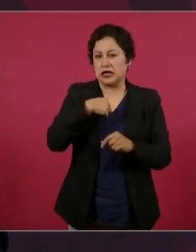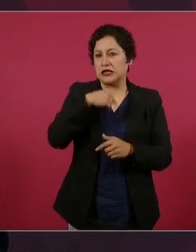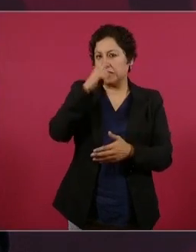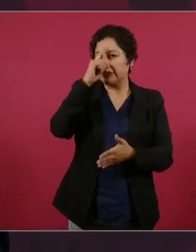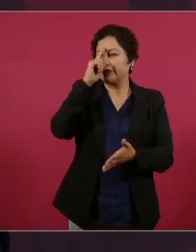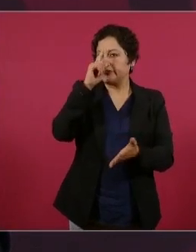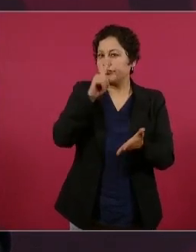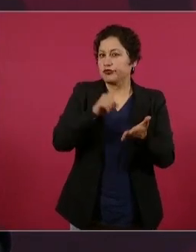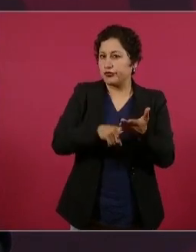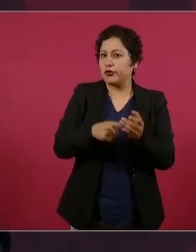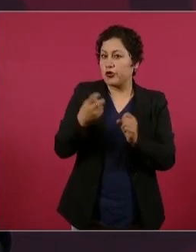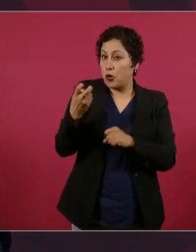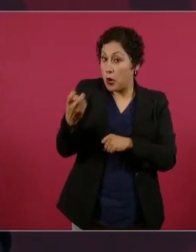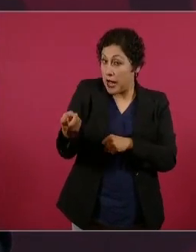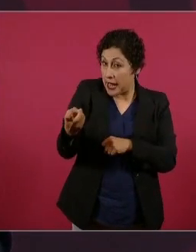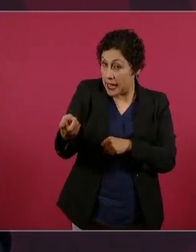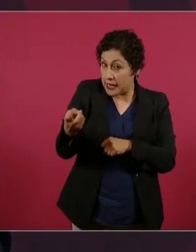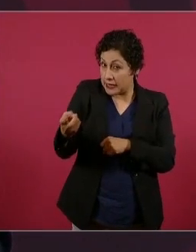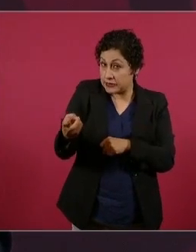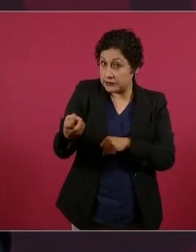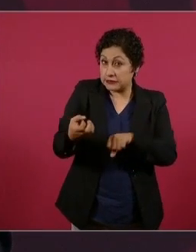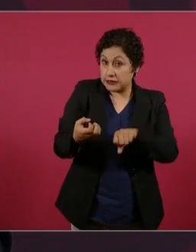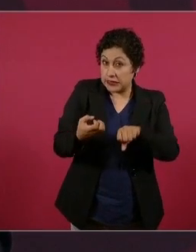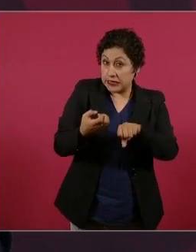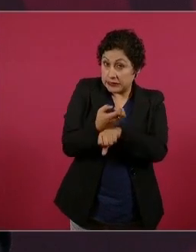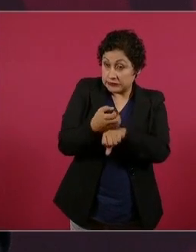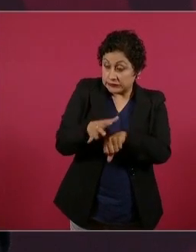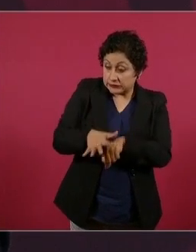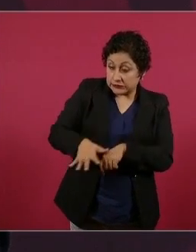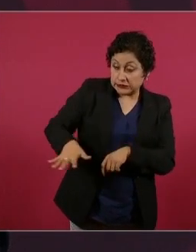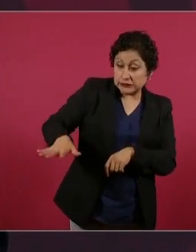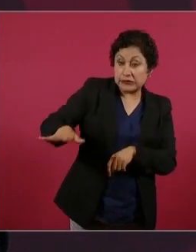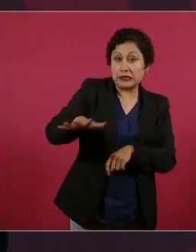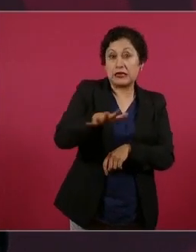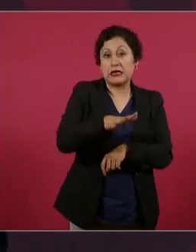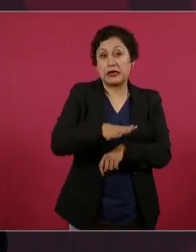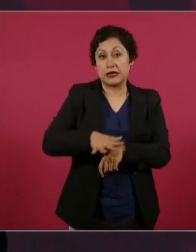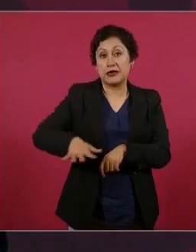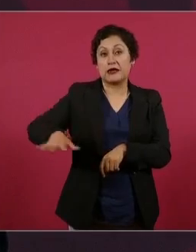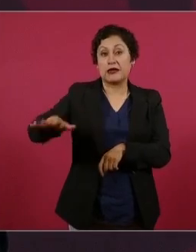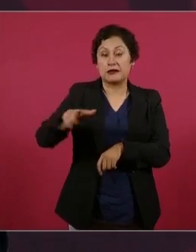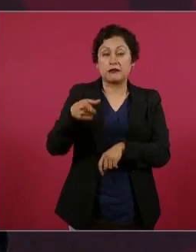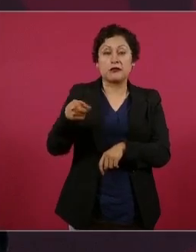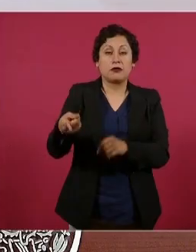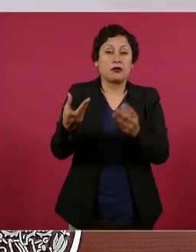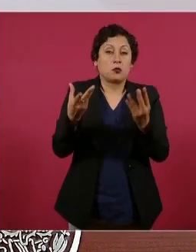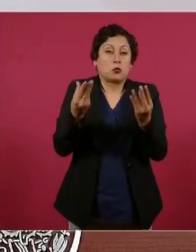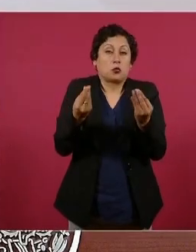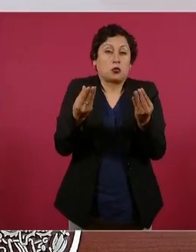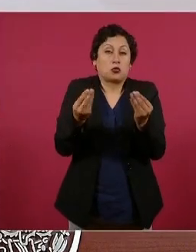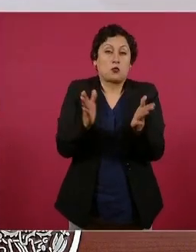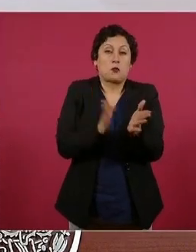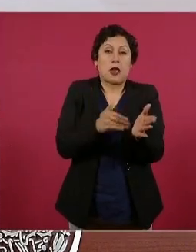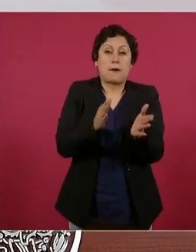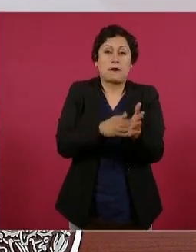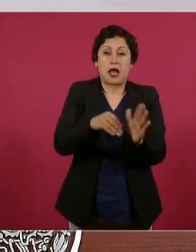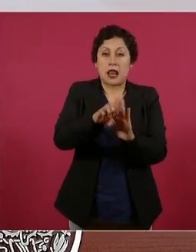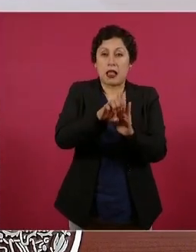en donde hay más escrituras apócrifas